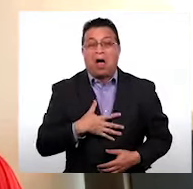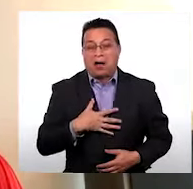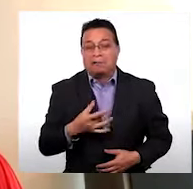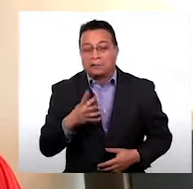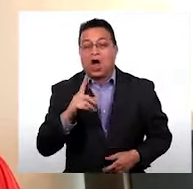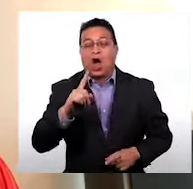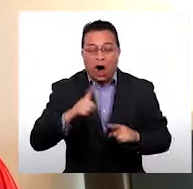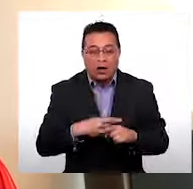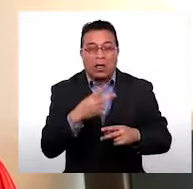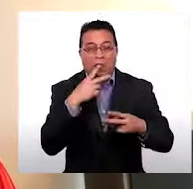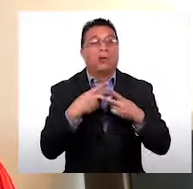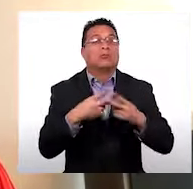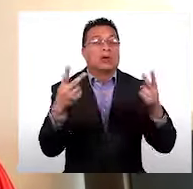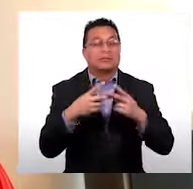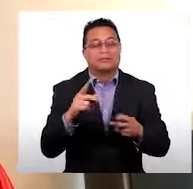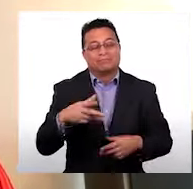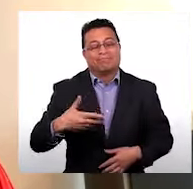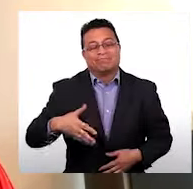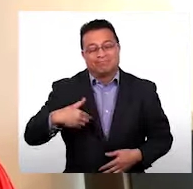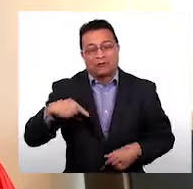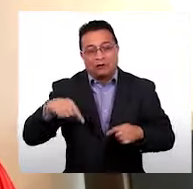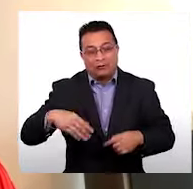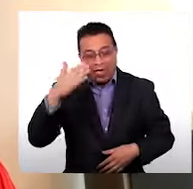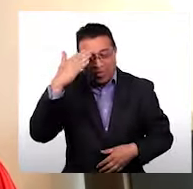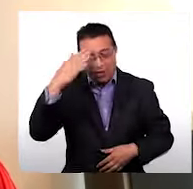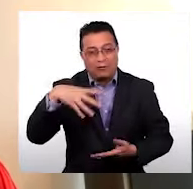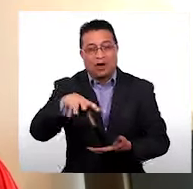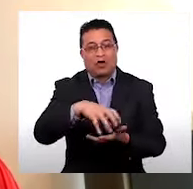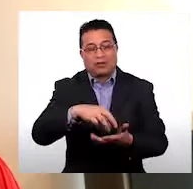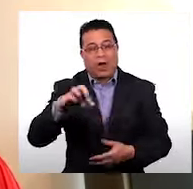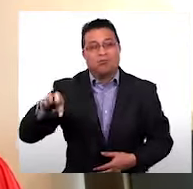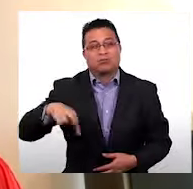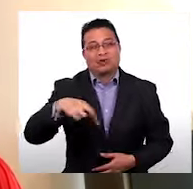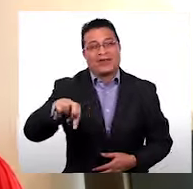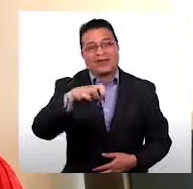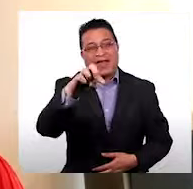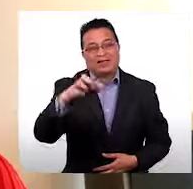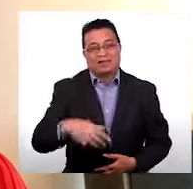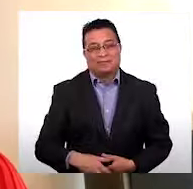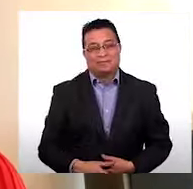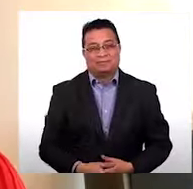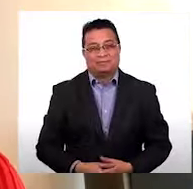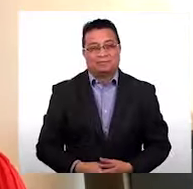querer tener que oír noticias tan lamentables como las que hoy día conocemos en la comuna de Punitaqui.